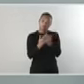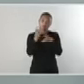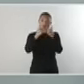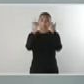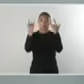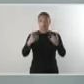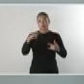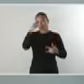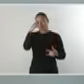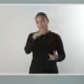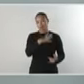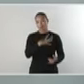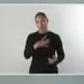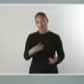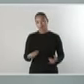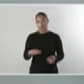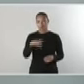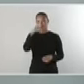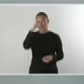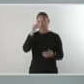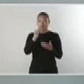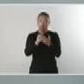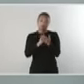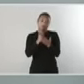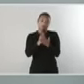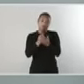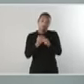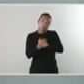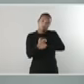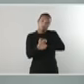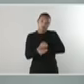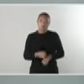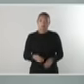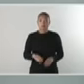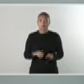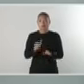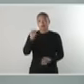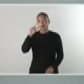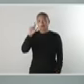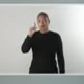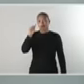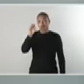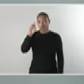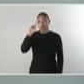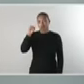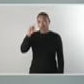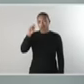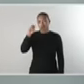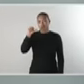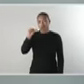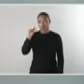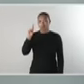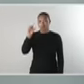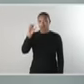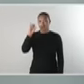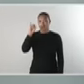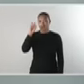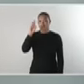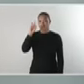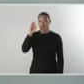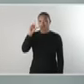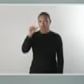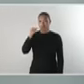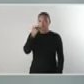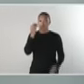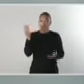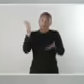para nuestros hijos una nueva historia para nuestro estado la alternancia pacífica vamos a regresarle a Tamaulipas su libertad